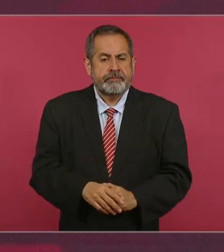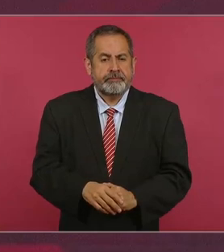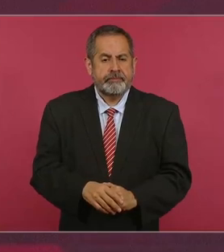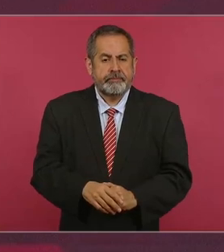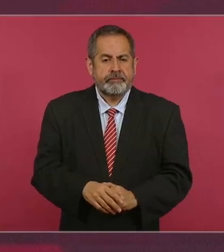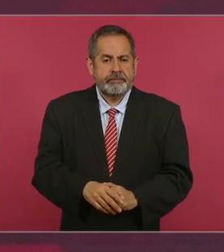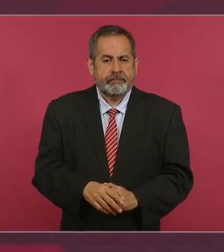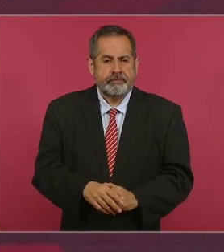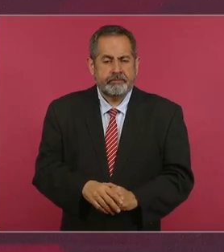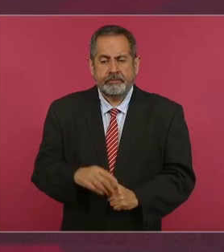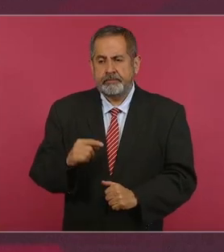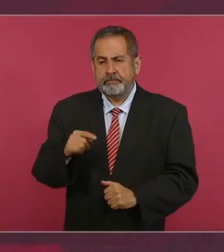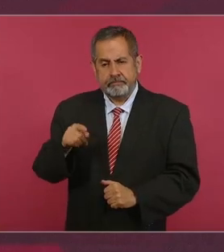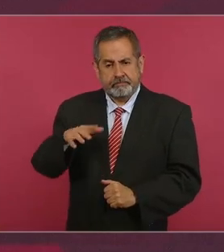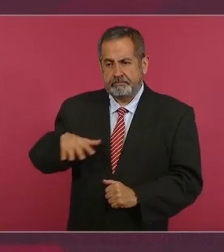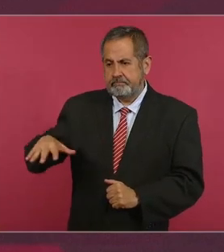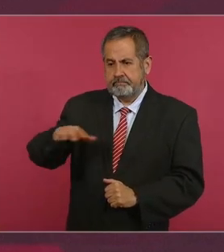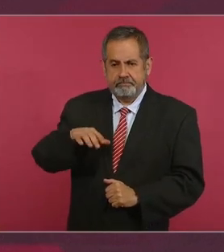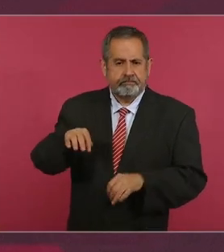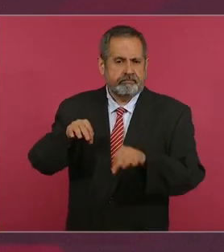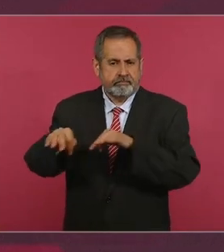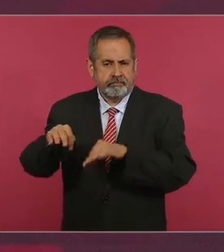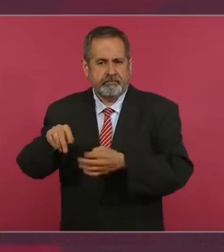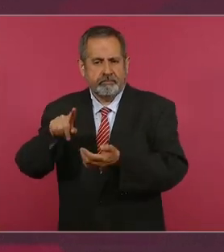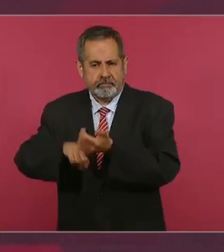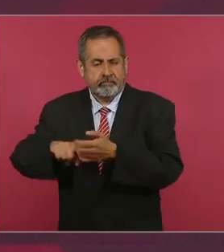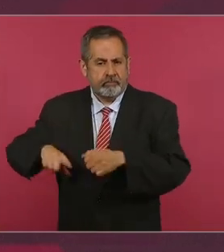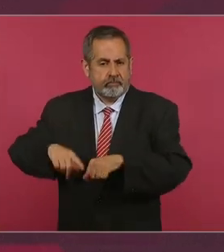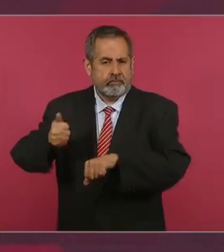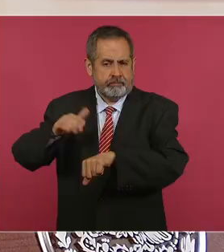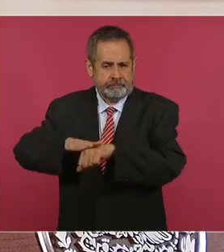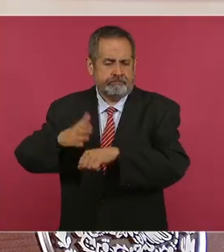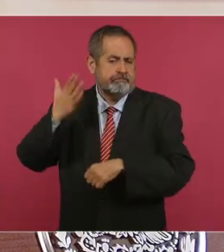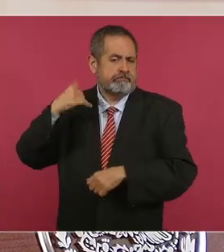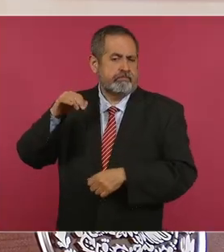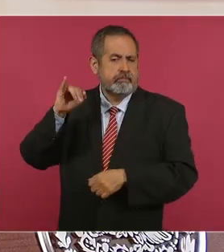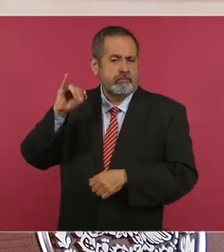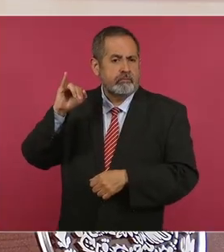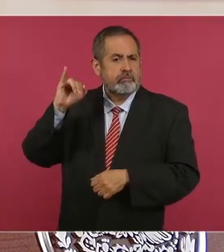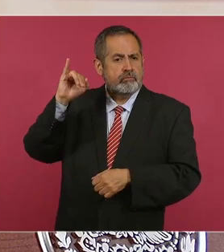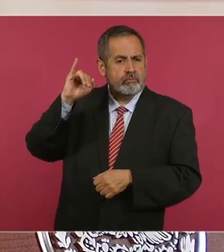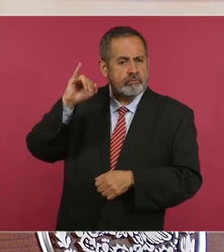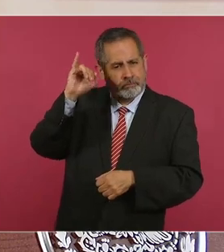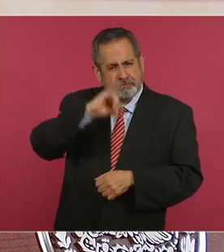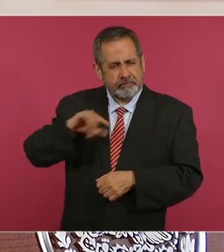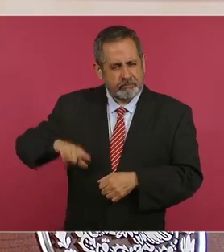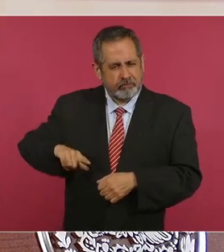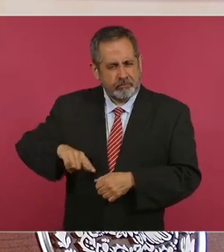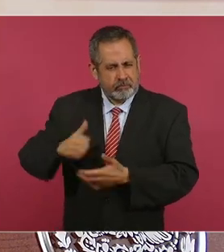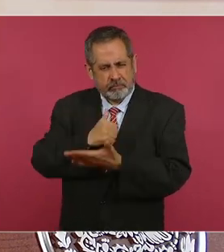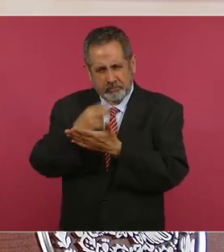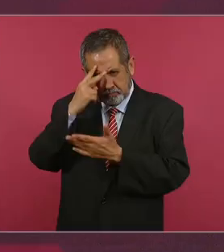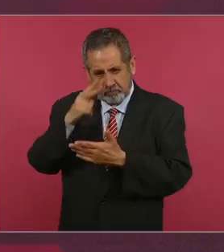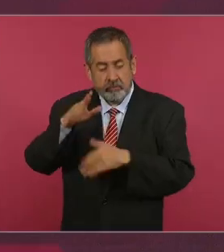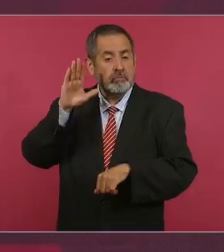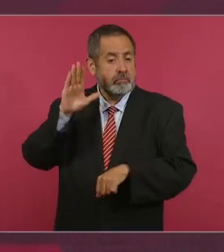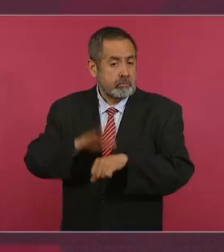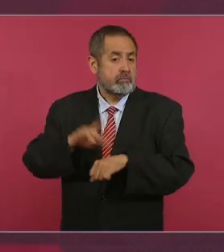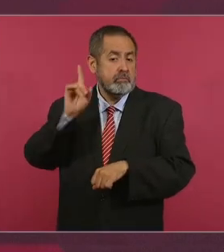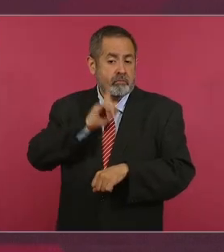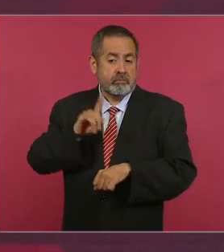en la administración pública, desde el gobierno de la ciudad, que eran más mujeres las del gabinete que